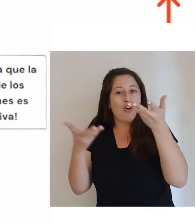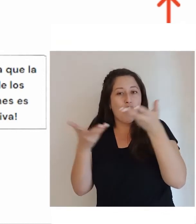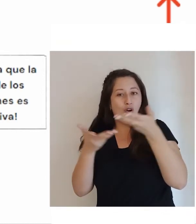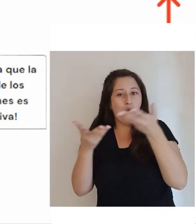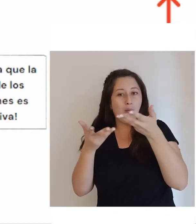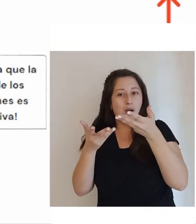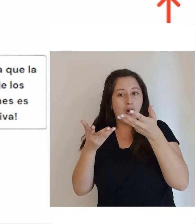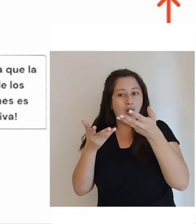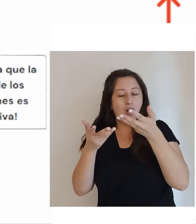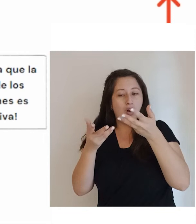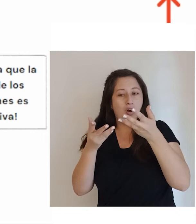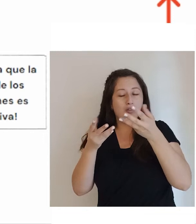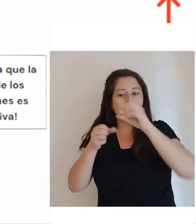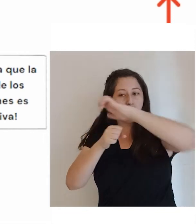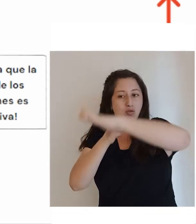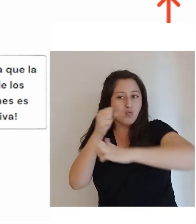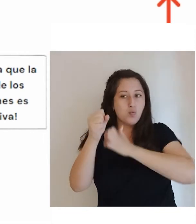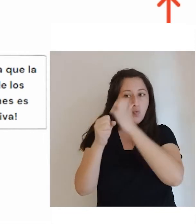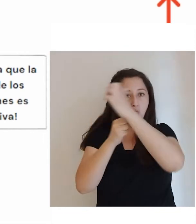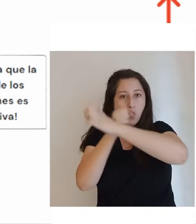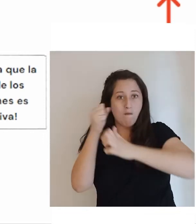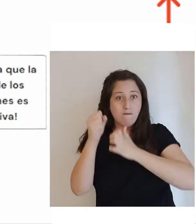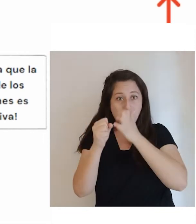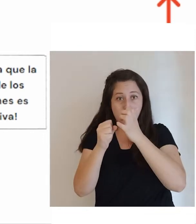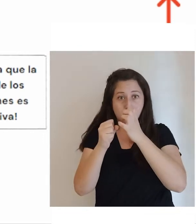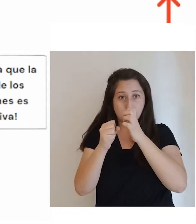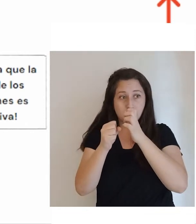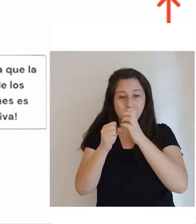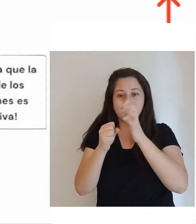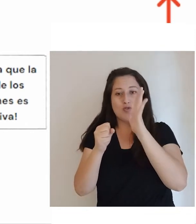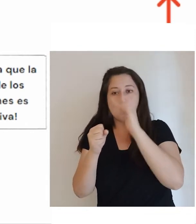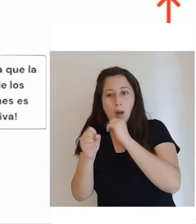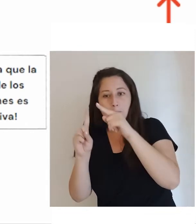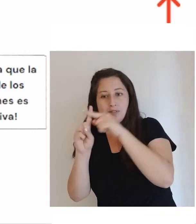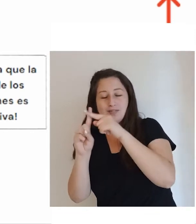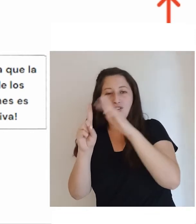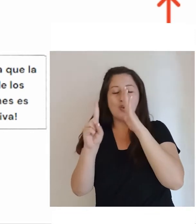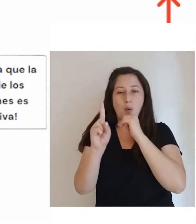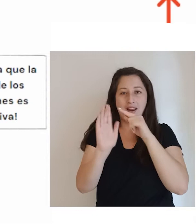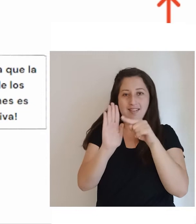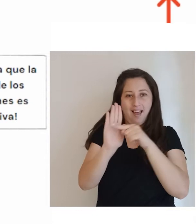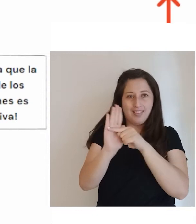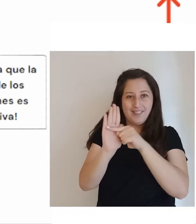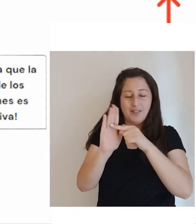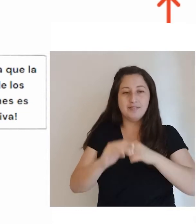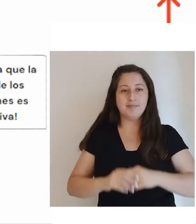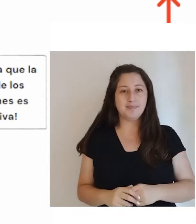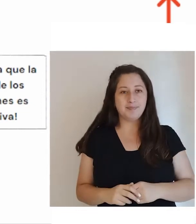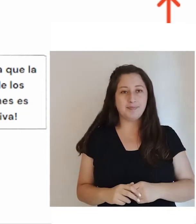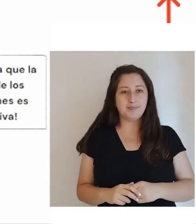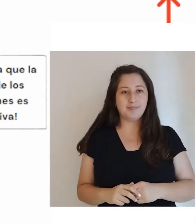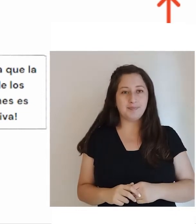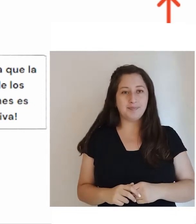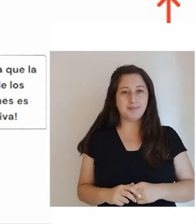indica que se distribuye de manera similar la nube electrónica sin polos cargados